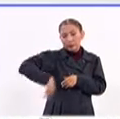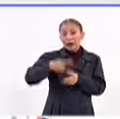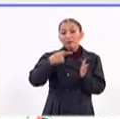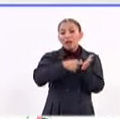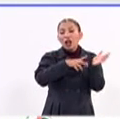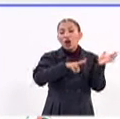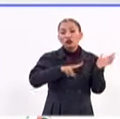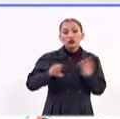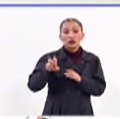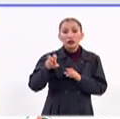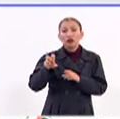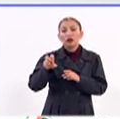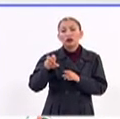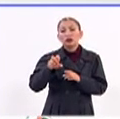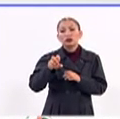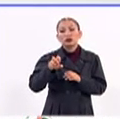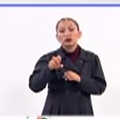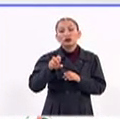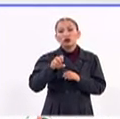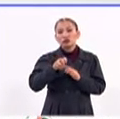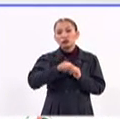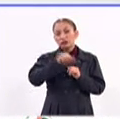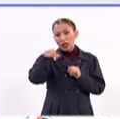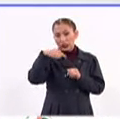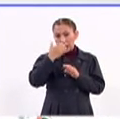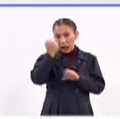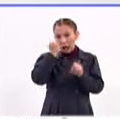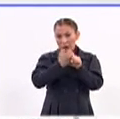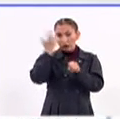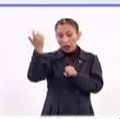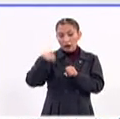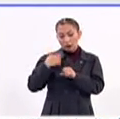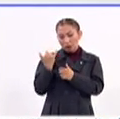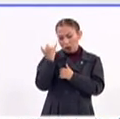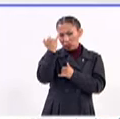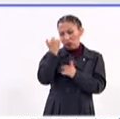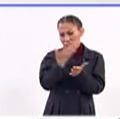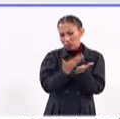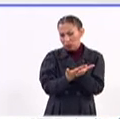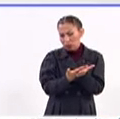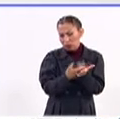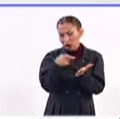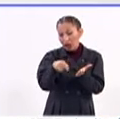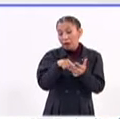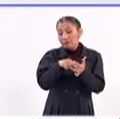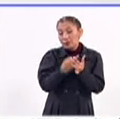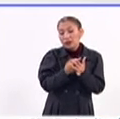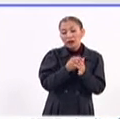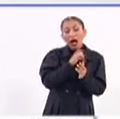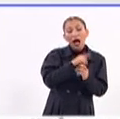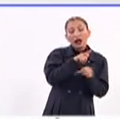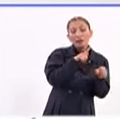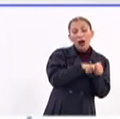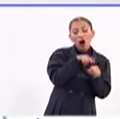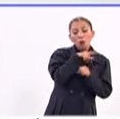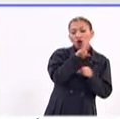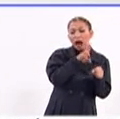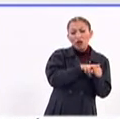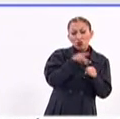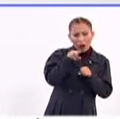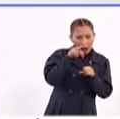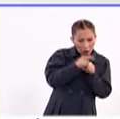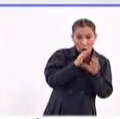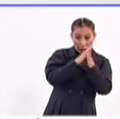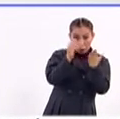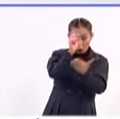de 1800, en los 1800, en esos años, él propuso precisamente el origen de las especies a través de selección natural. Es un